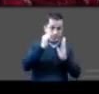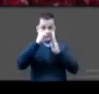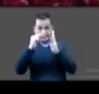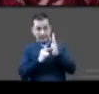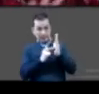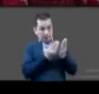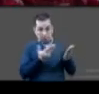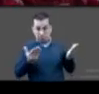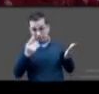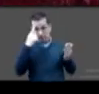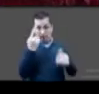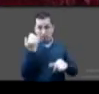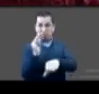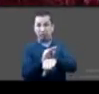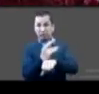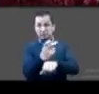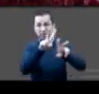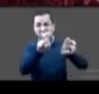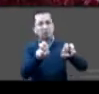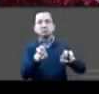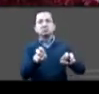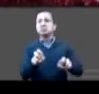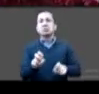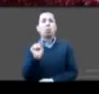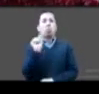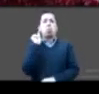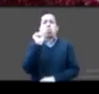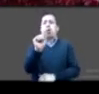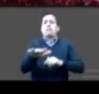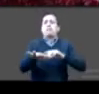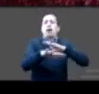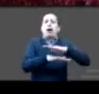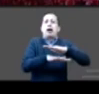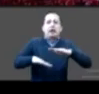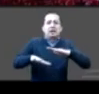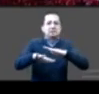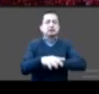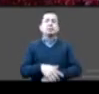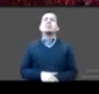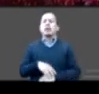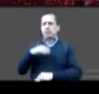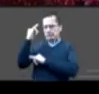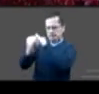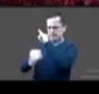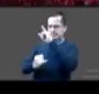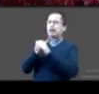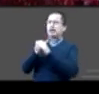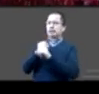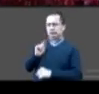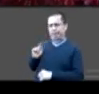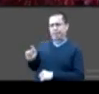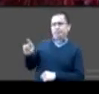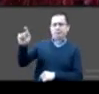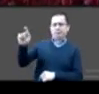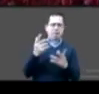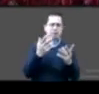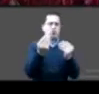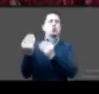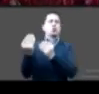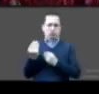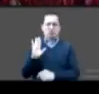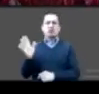Lo que realmente tenemos aquí, bueno, a nivel internacional hay bastante más, las convenciones que